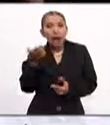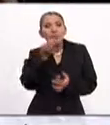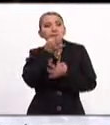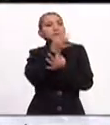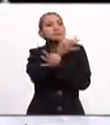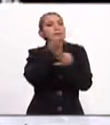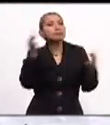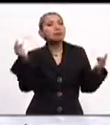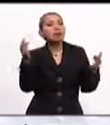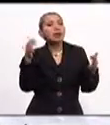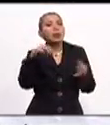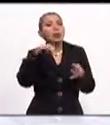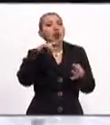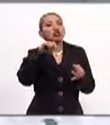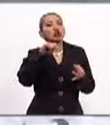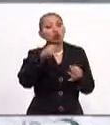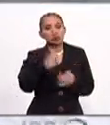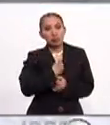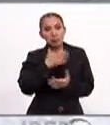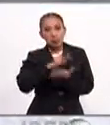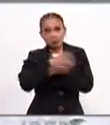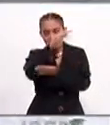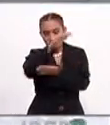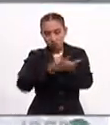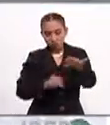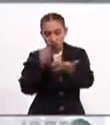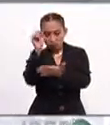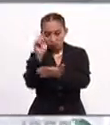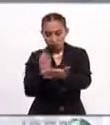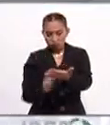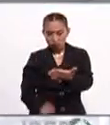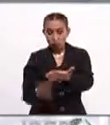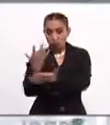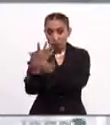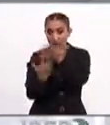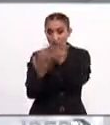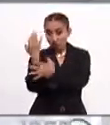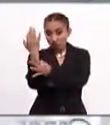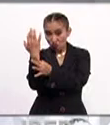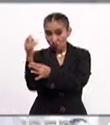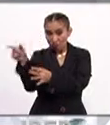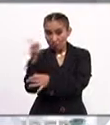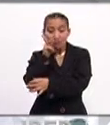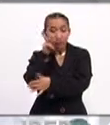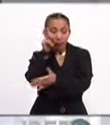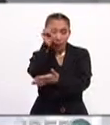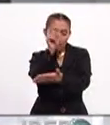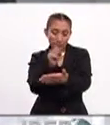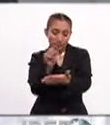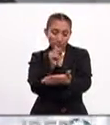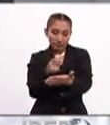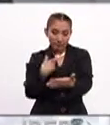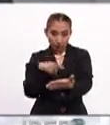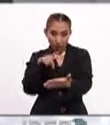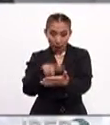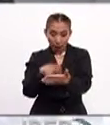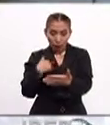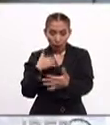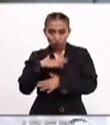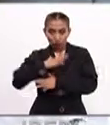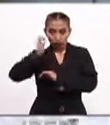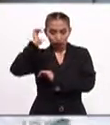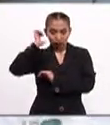promulgar un motu propio, es decir, un documento escrito con su puño y letra a título personal como